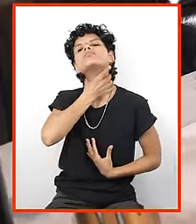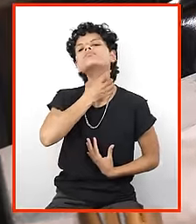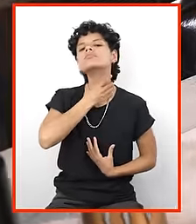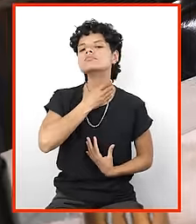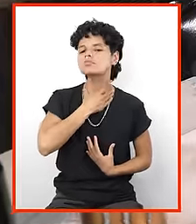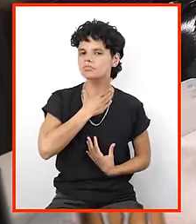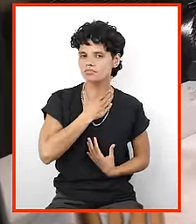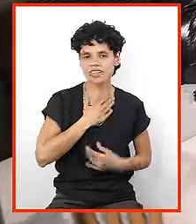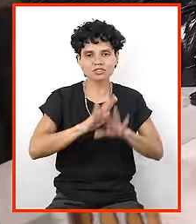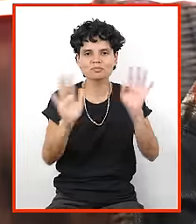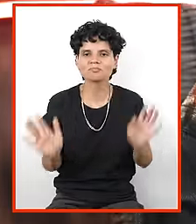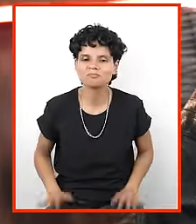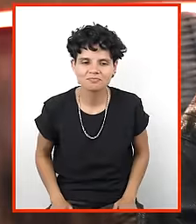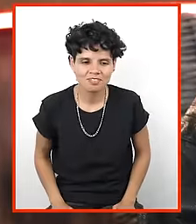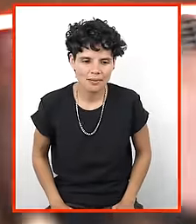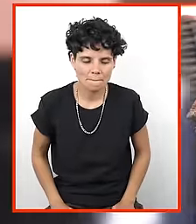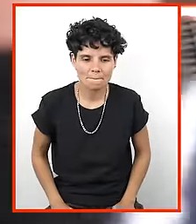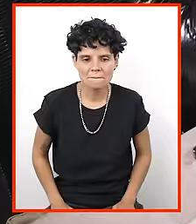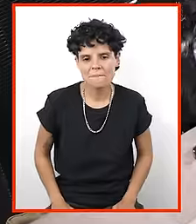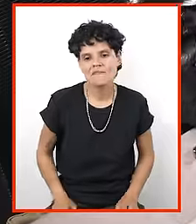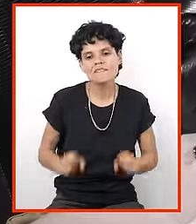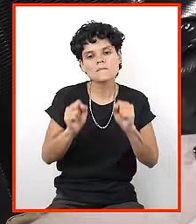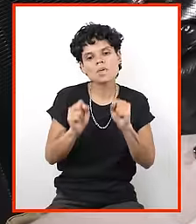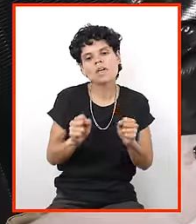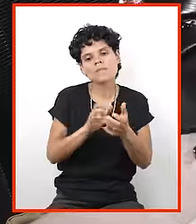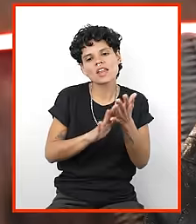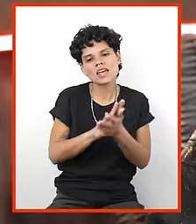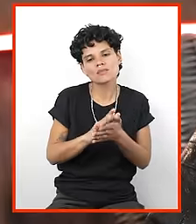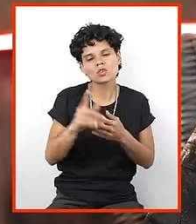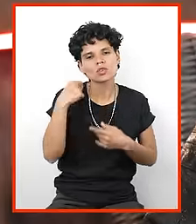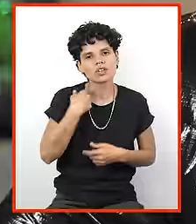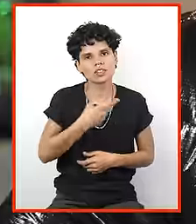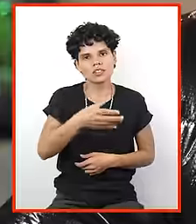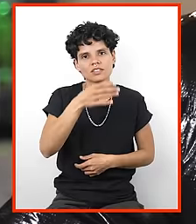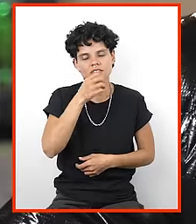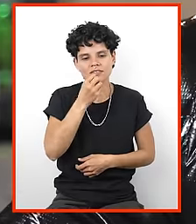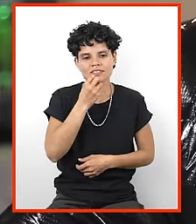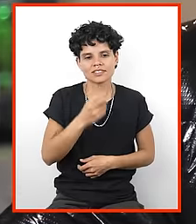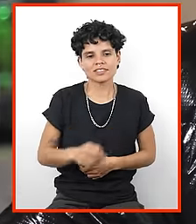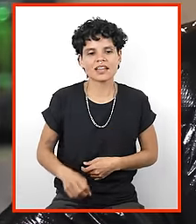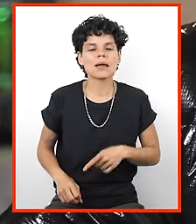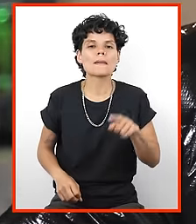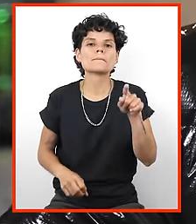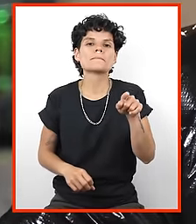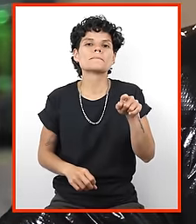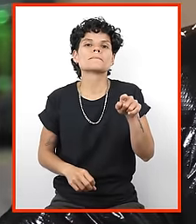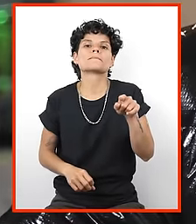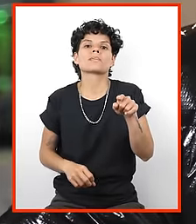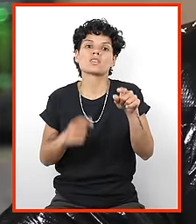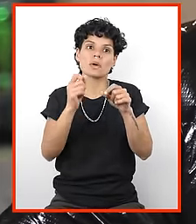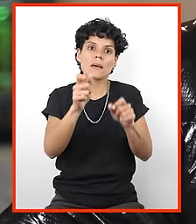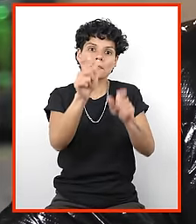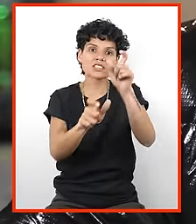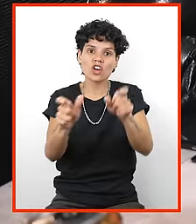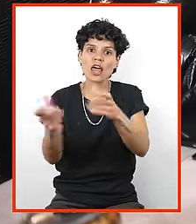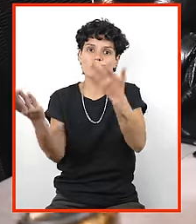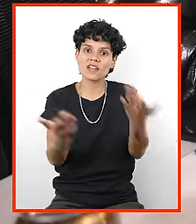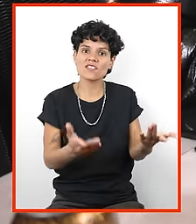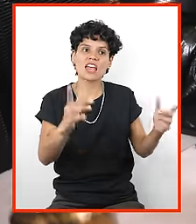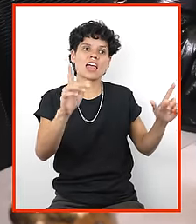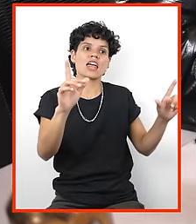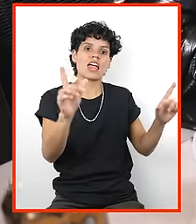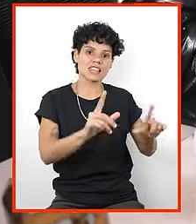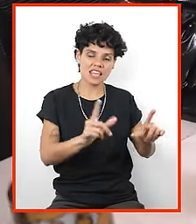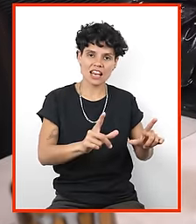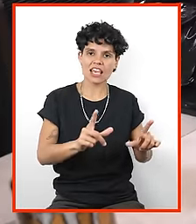Pero bueno. Eso. ¿Podrías tú rematar el eslogan del programa? No. Porque hay personas para invitar a la tele y